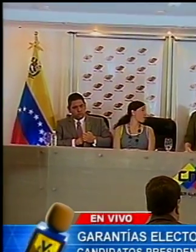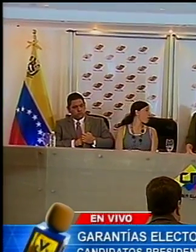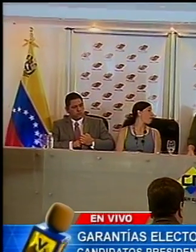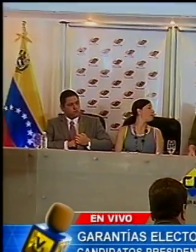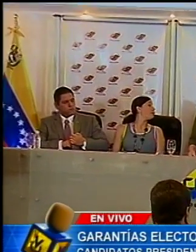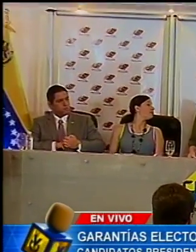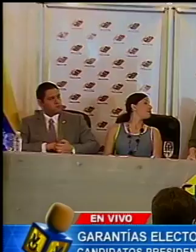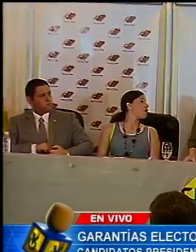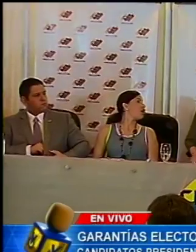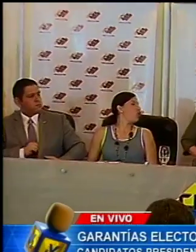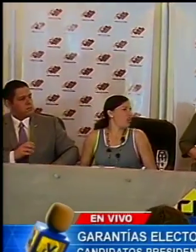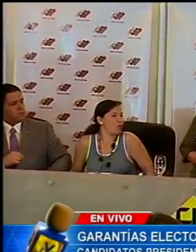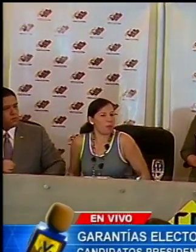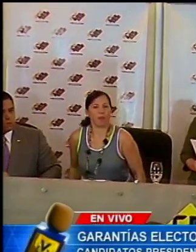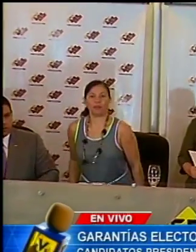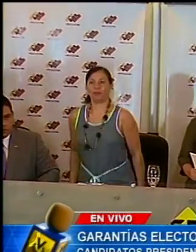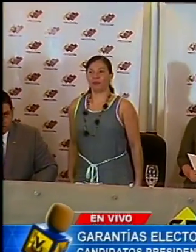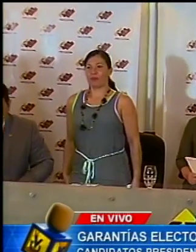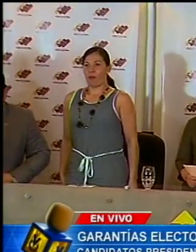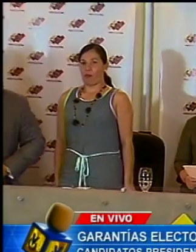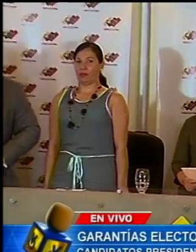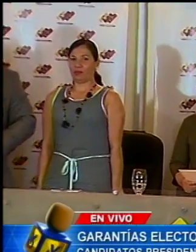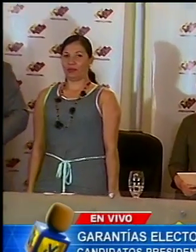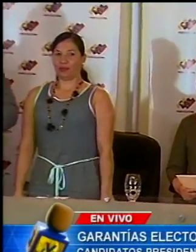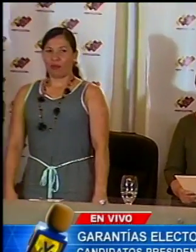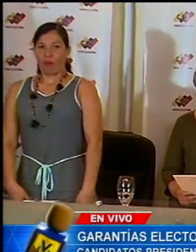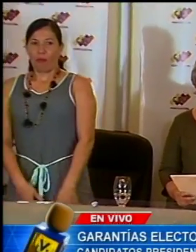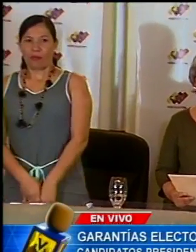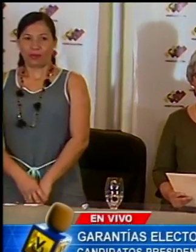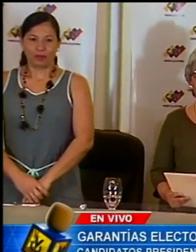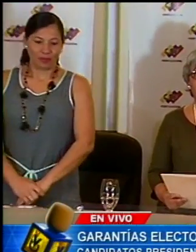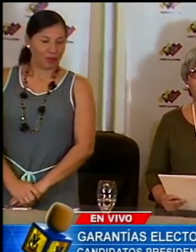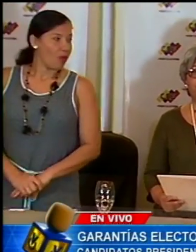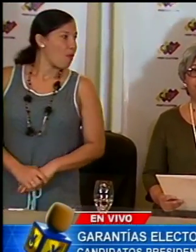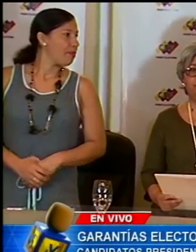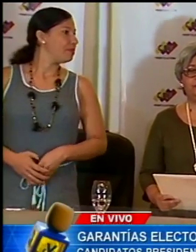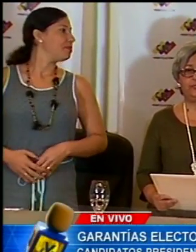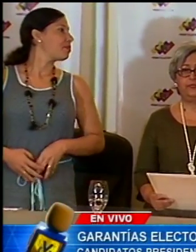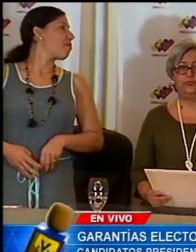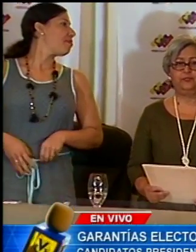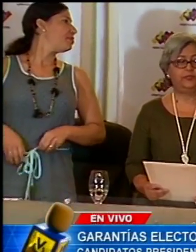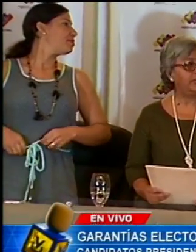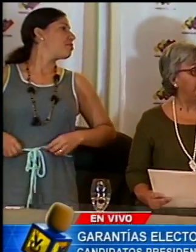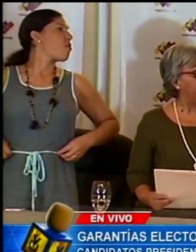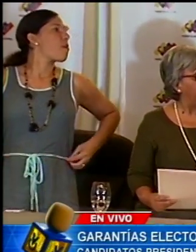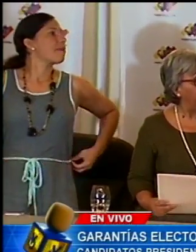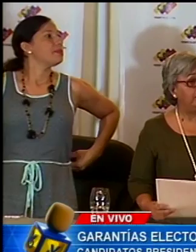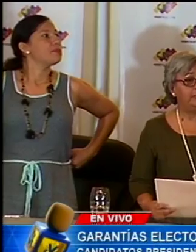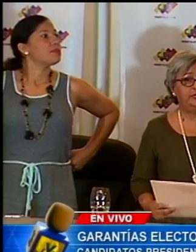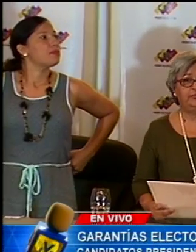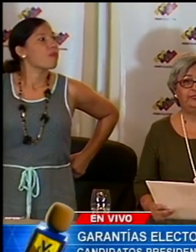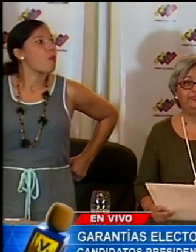Nacional Electoral, a los candidatos presidenciales periodo 2019-2025.